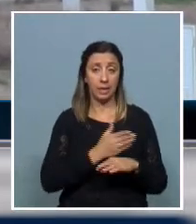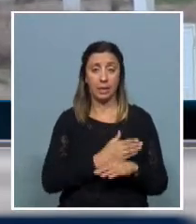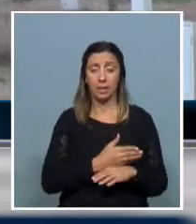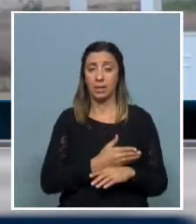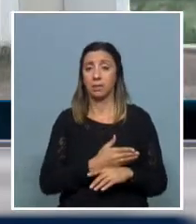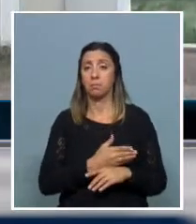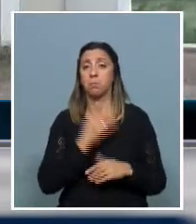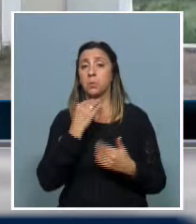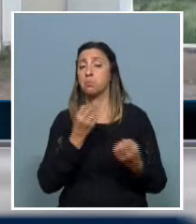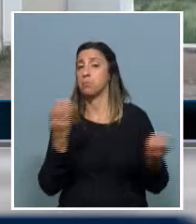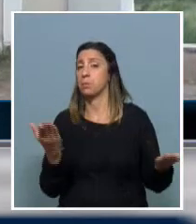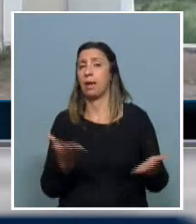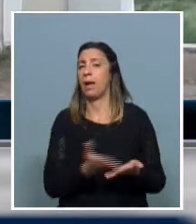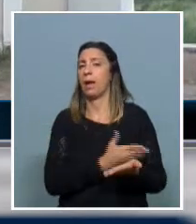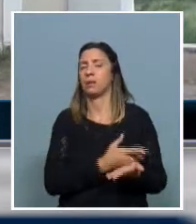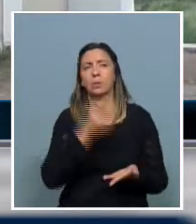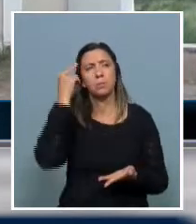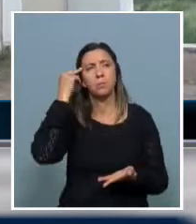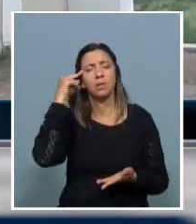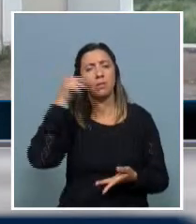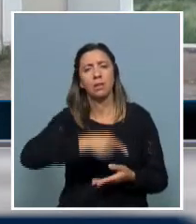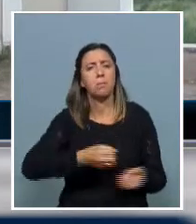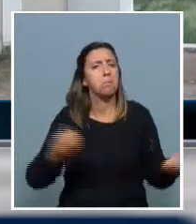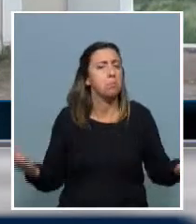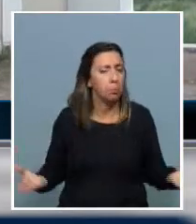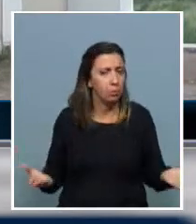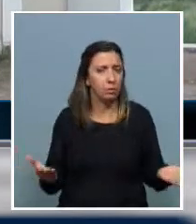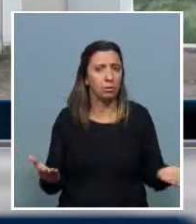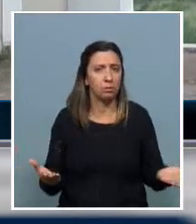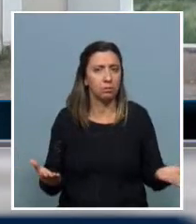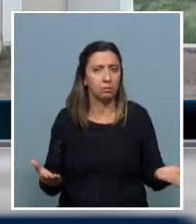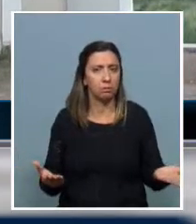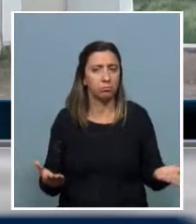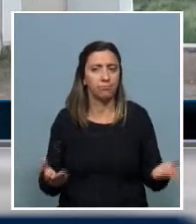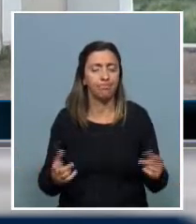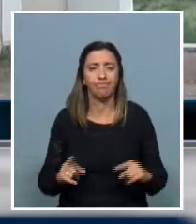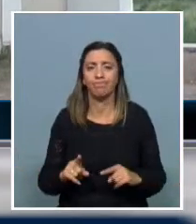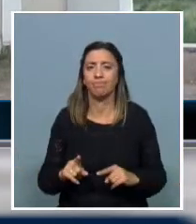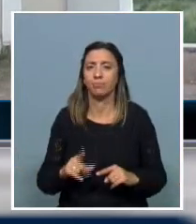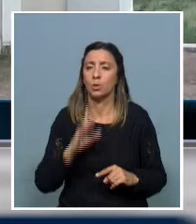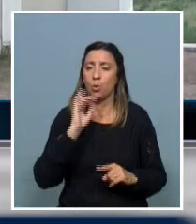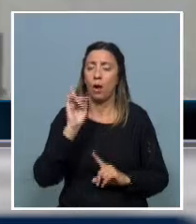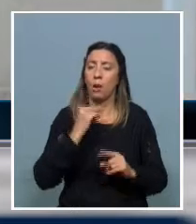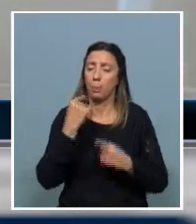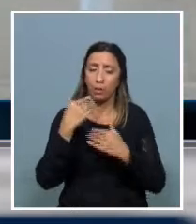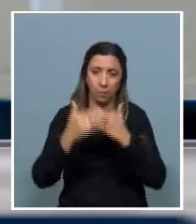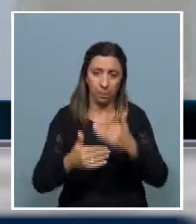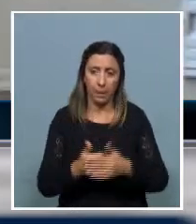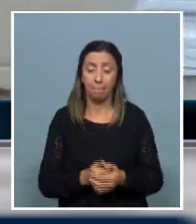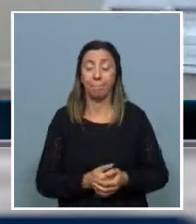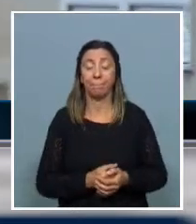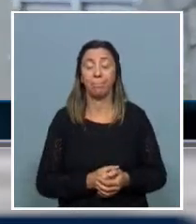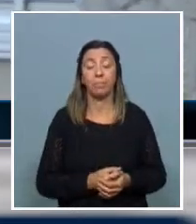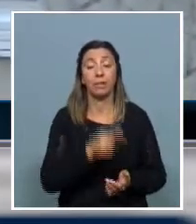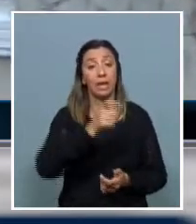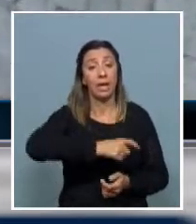tienen fundamentos. ¿Por qué cree usted que se creó esta figura del preadjudicatario? Yo voy a ir con algunas de las preguntas acá de la gente. En los hechos